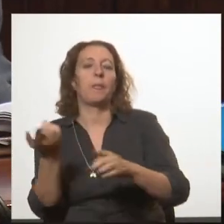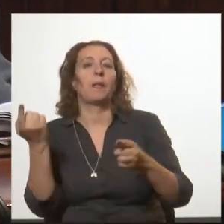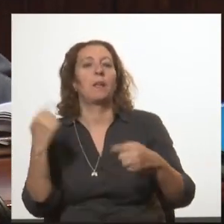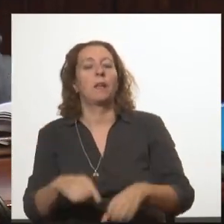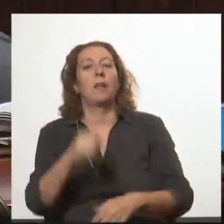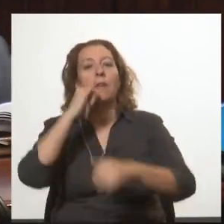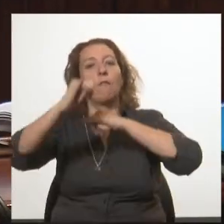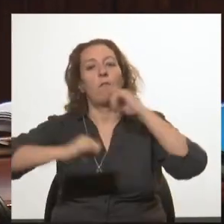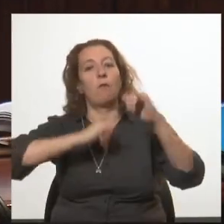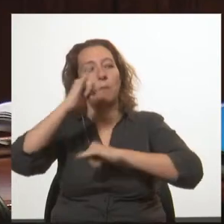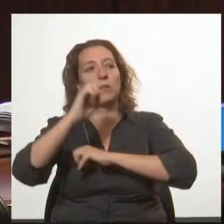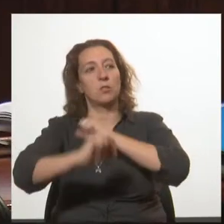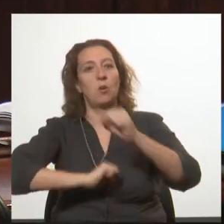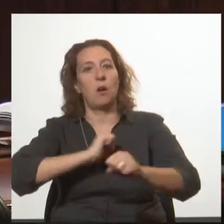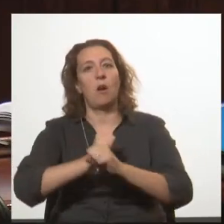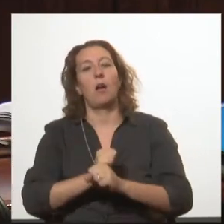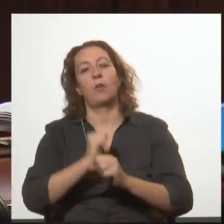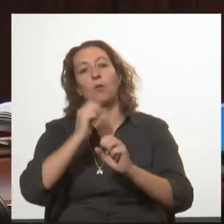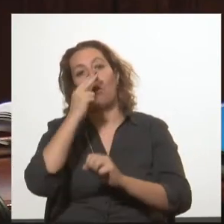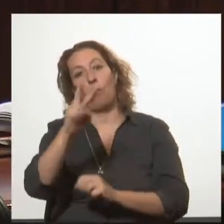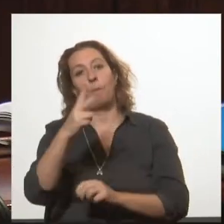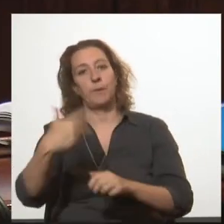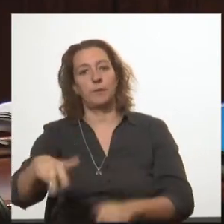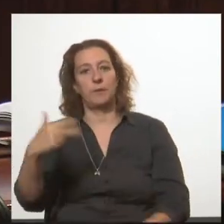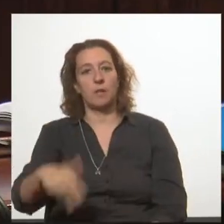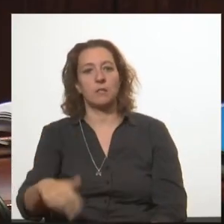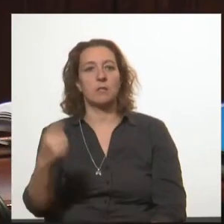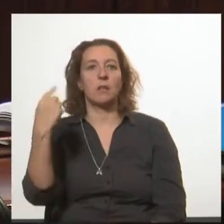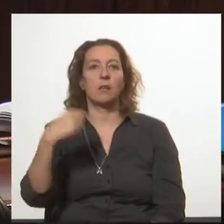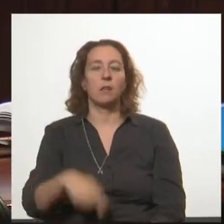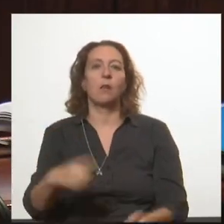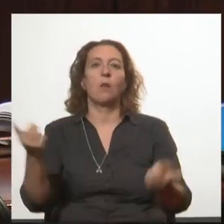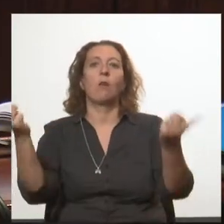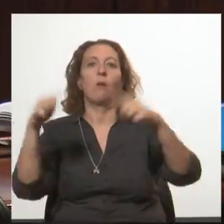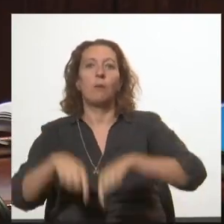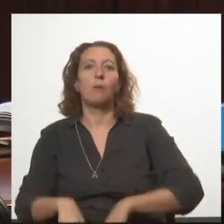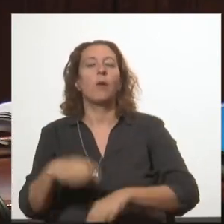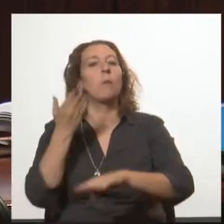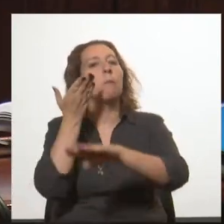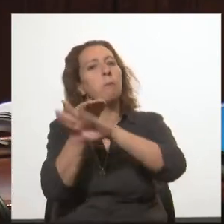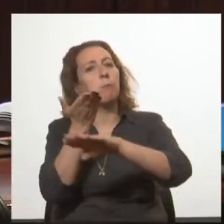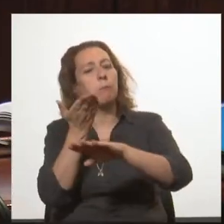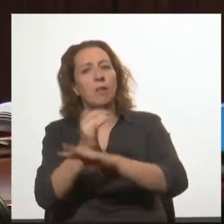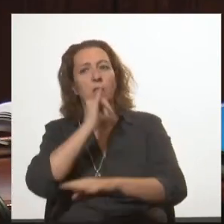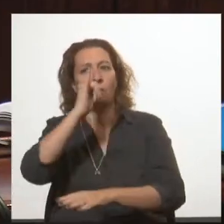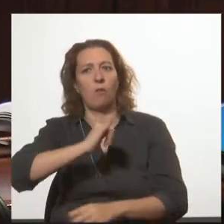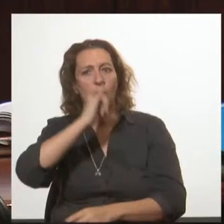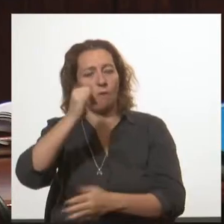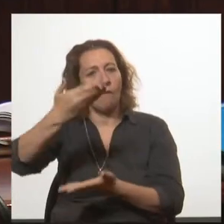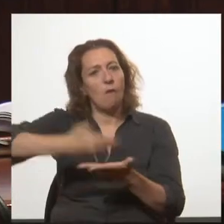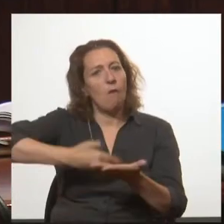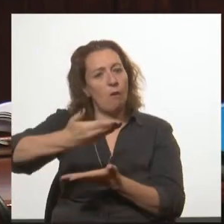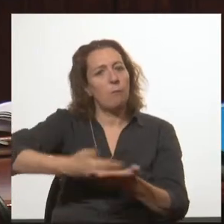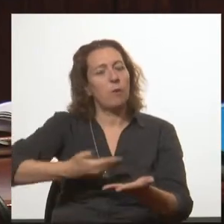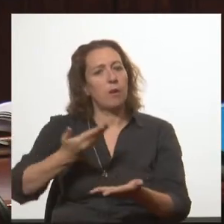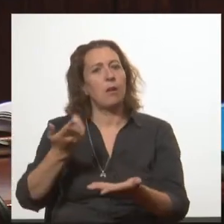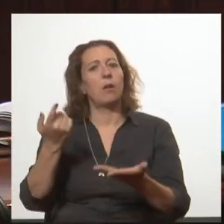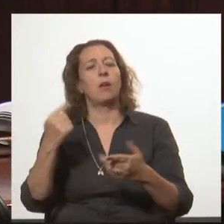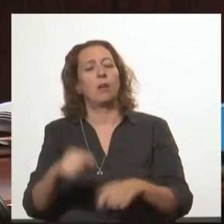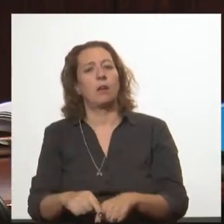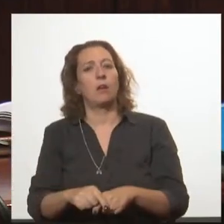2013 tengo por aquí los reiterados pedidos de informes que me tocó